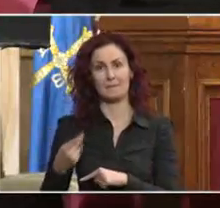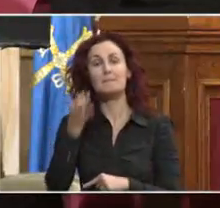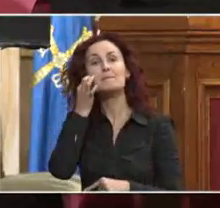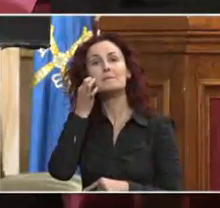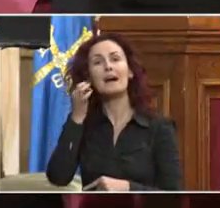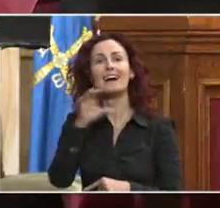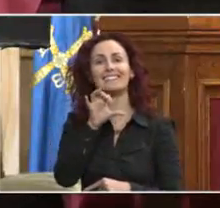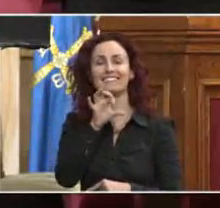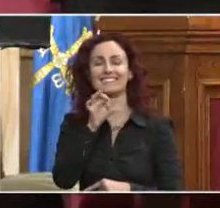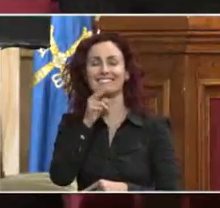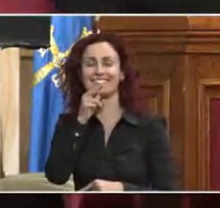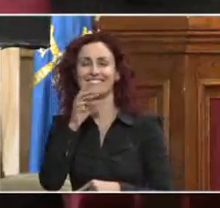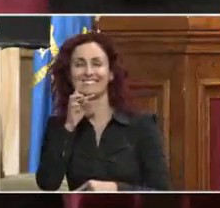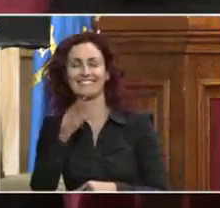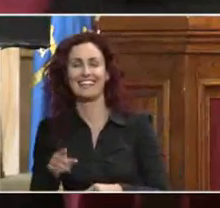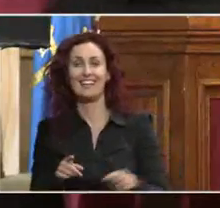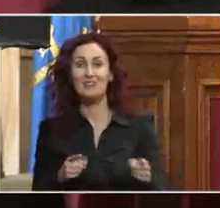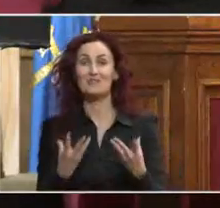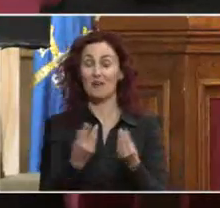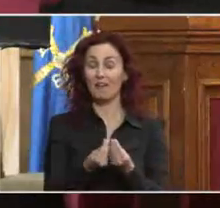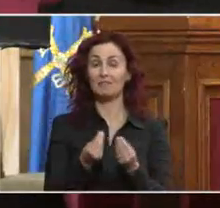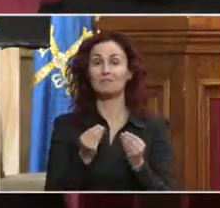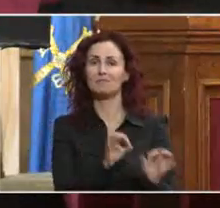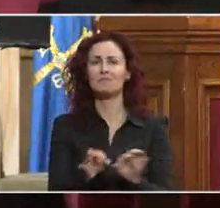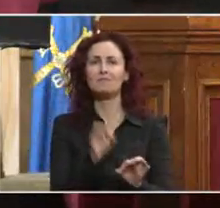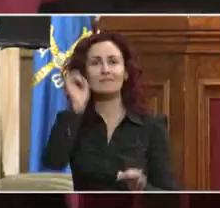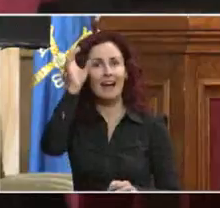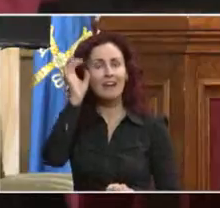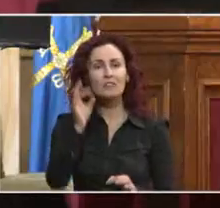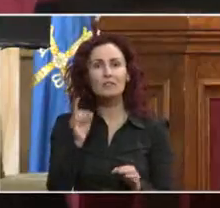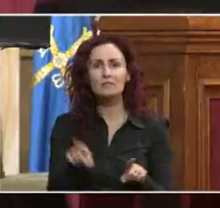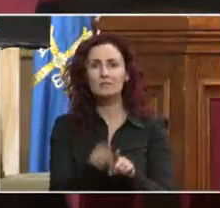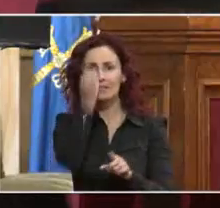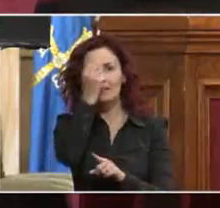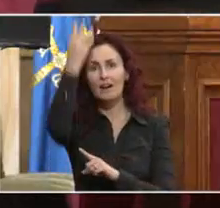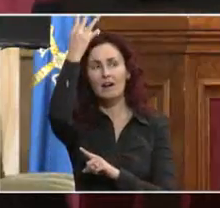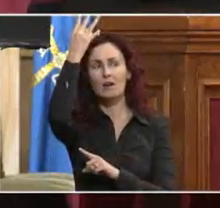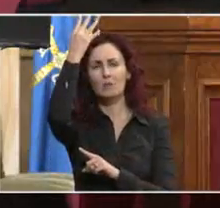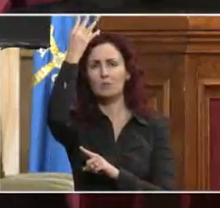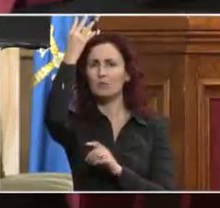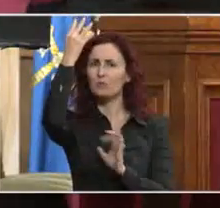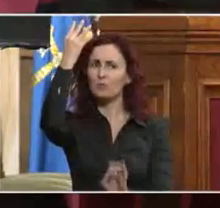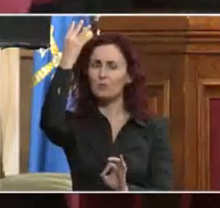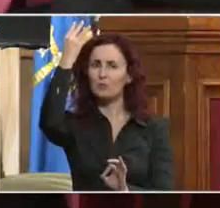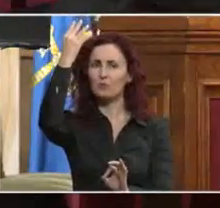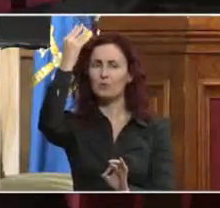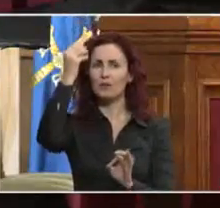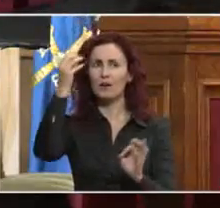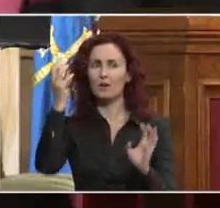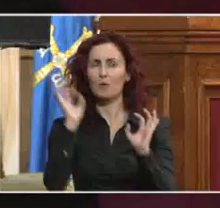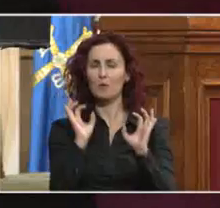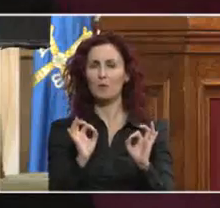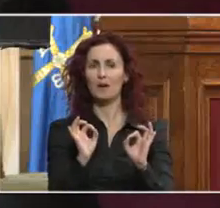Esther Sikpiskore y yo, a preparar el acto, no pueden imaginar la cantidad de simpatía